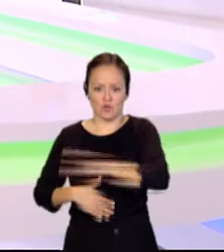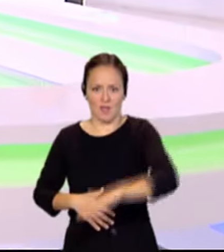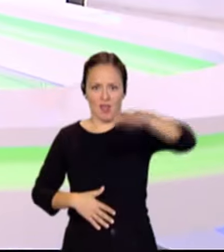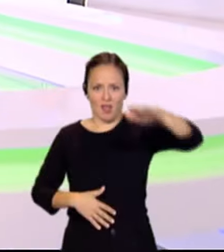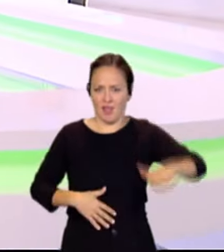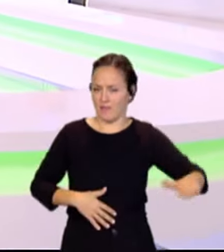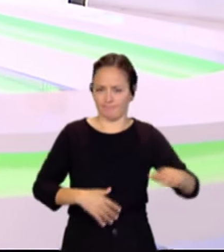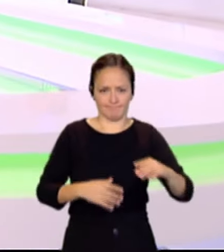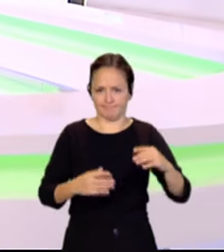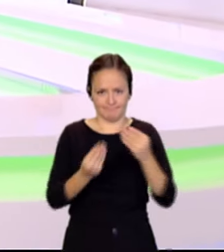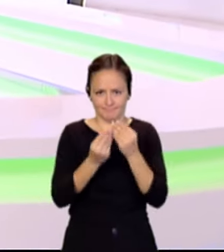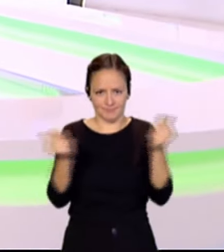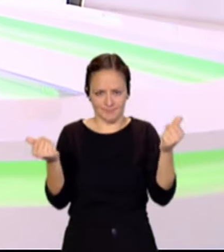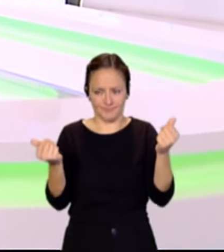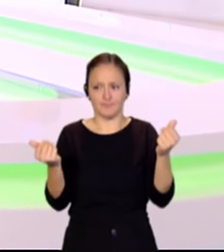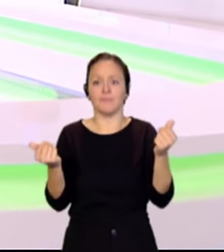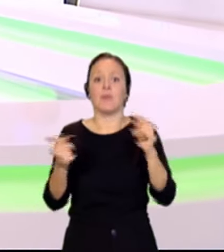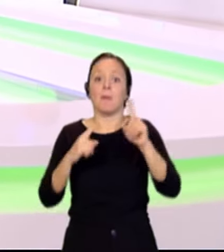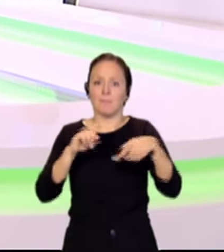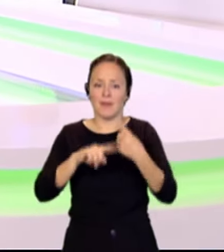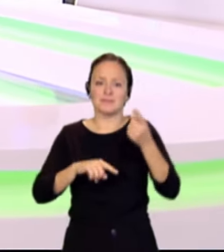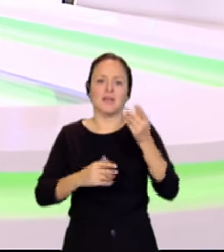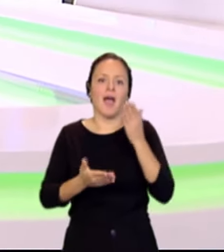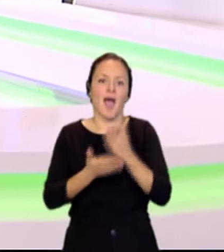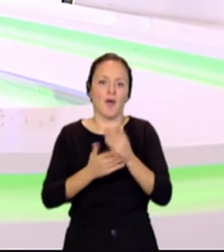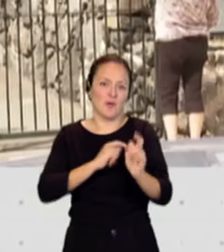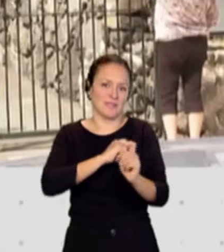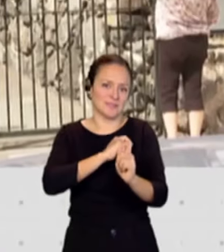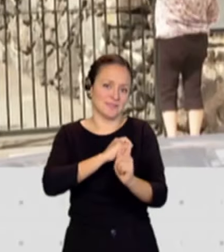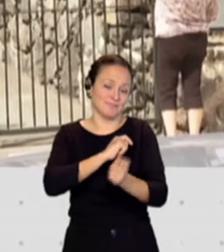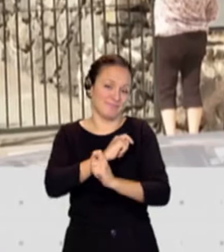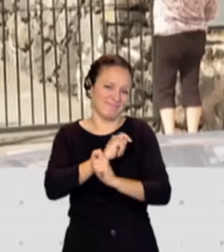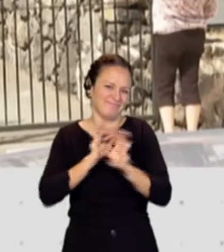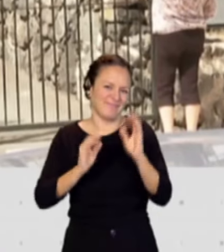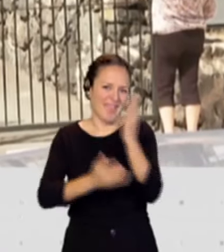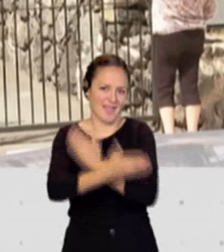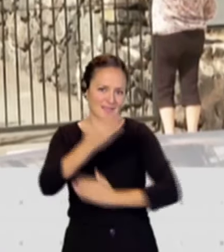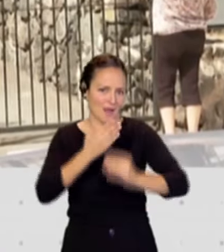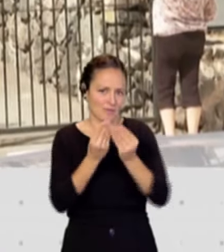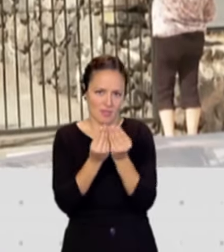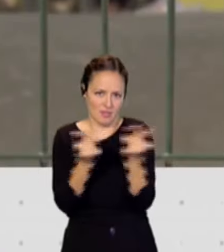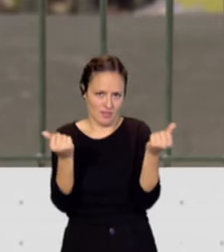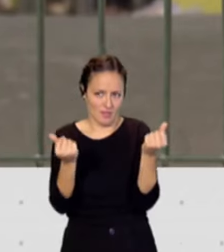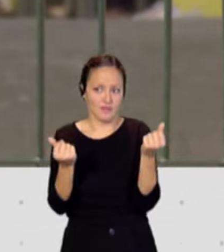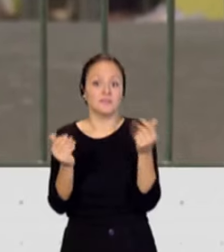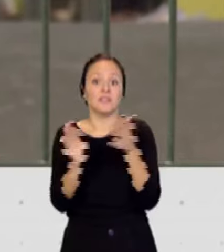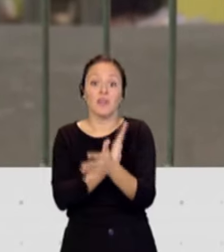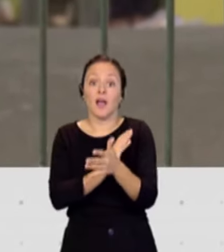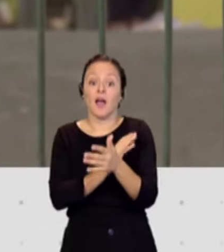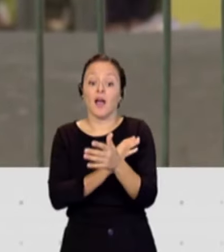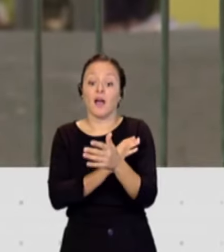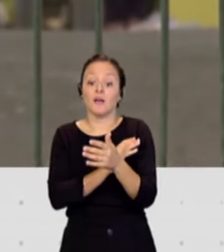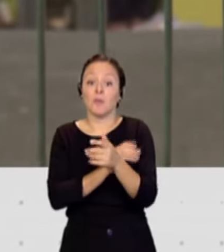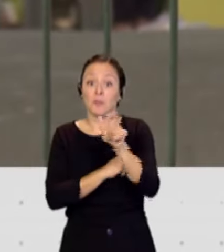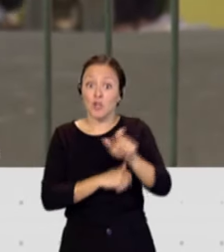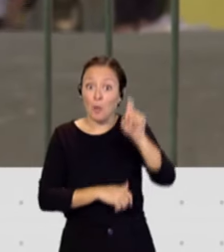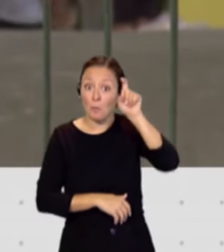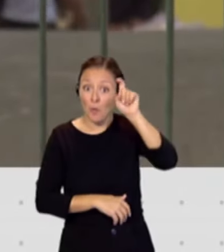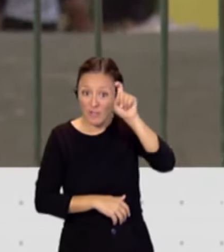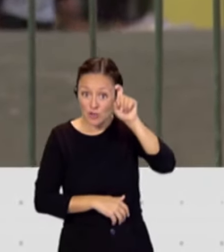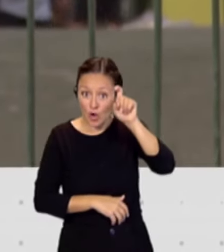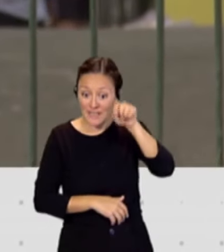eh las aulas En clave potenciar el el el aumento de profesorado en las aulas En